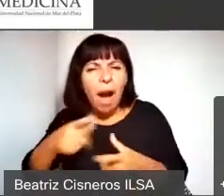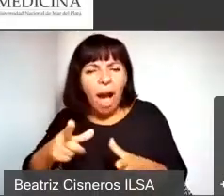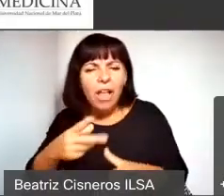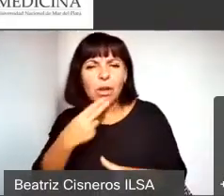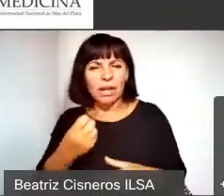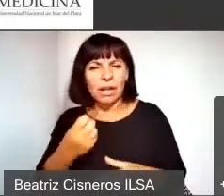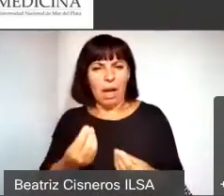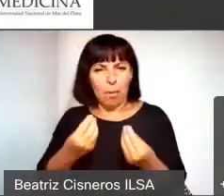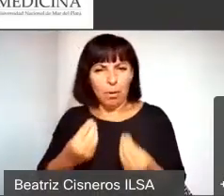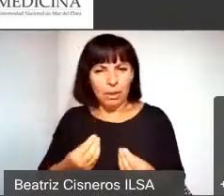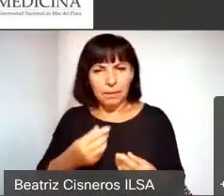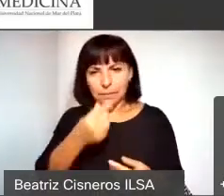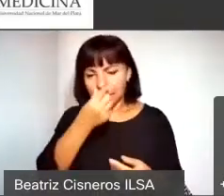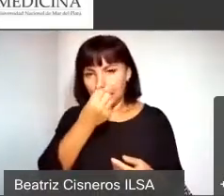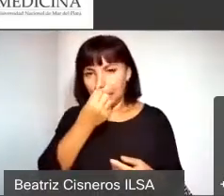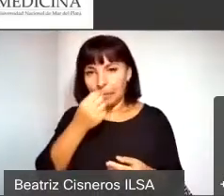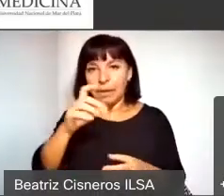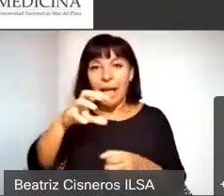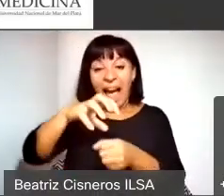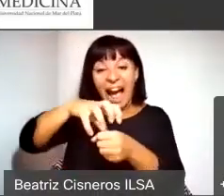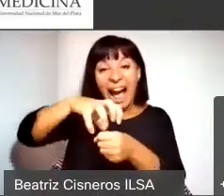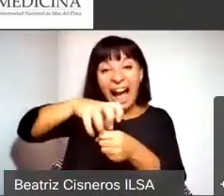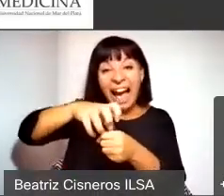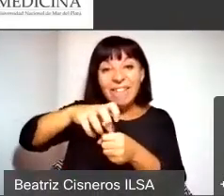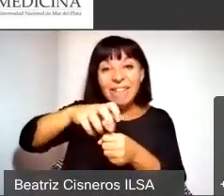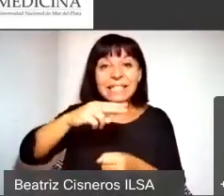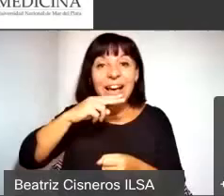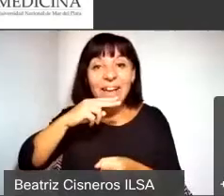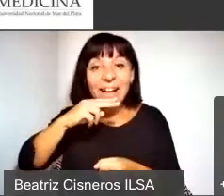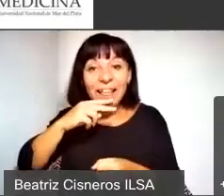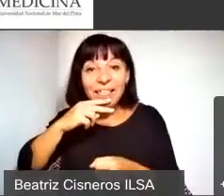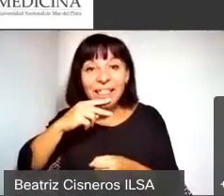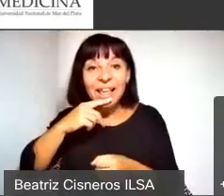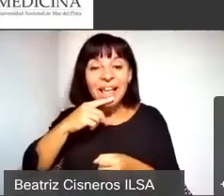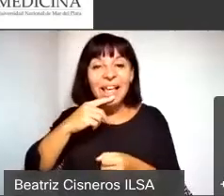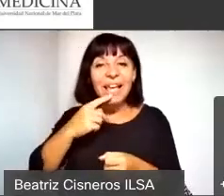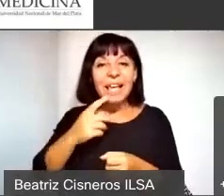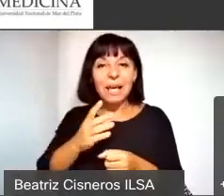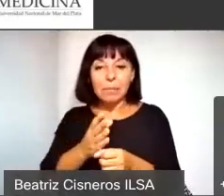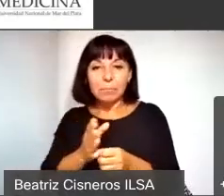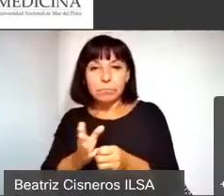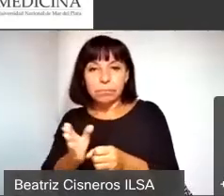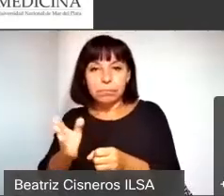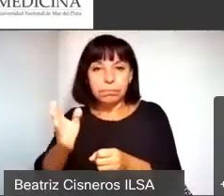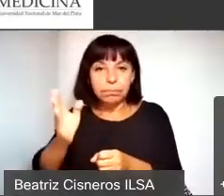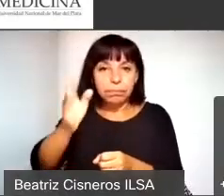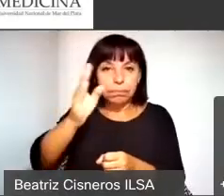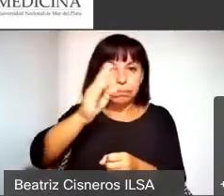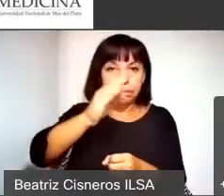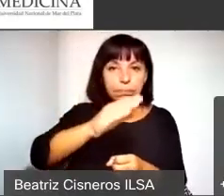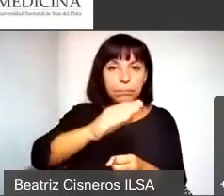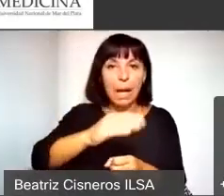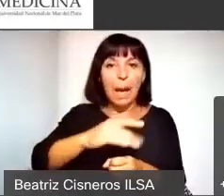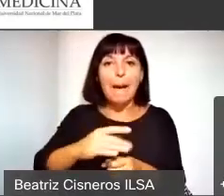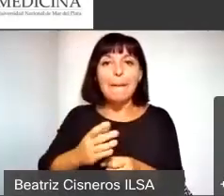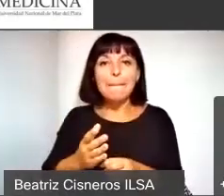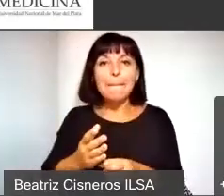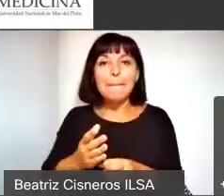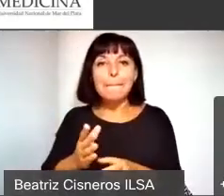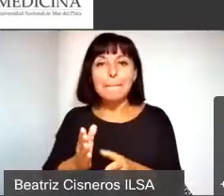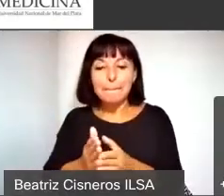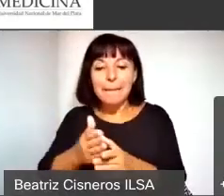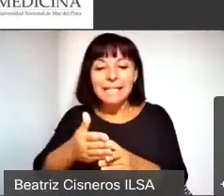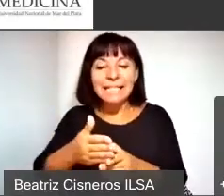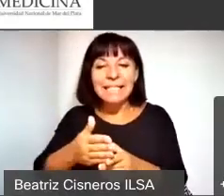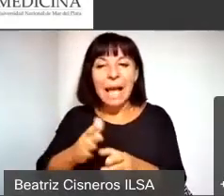hidrofílica, es polar, y para poder ejecutar este movimiento tiene que pasar por el centro, por el medio de la bicapa